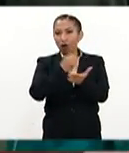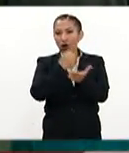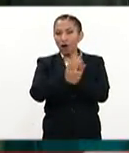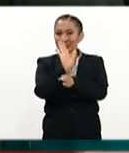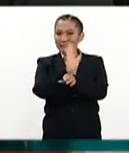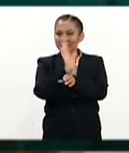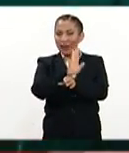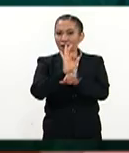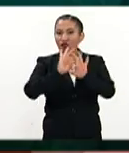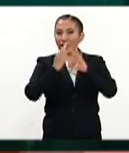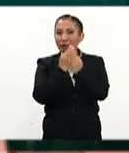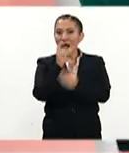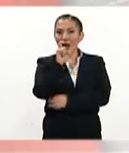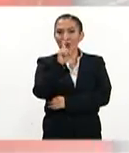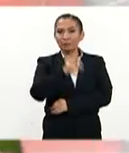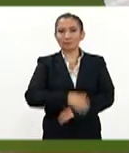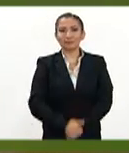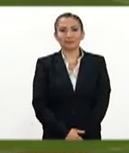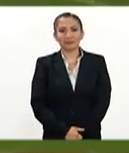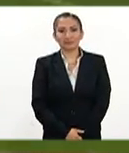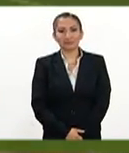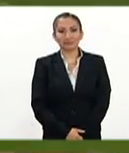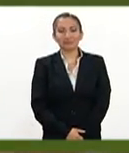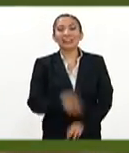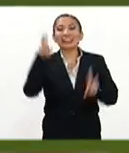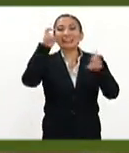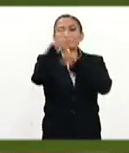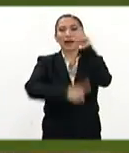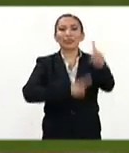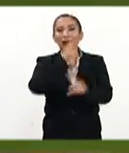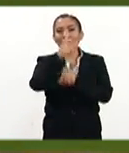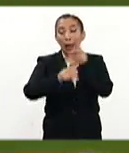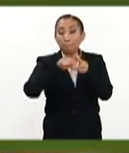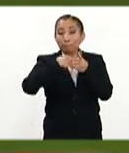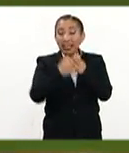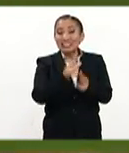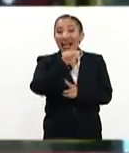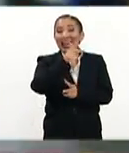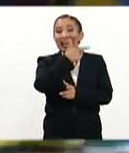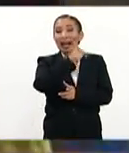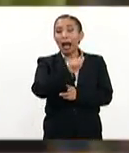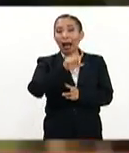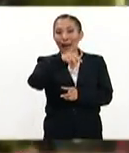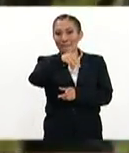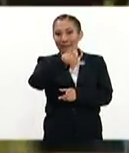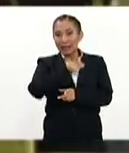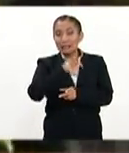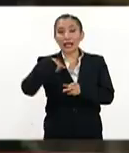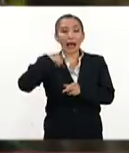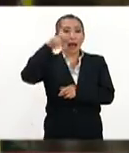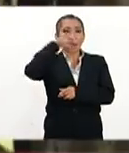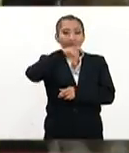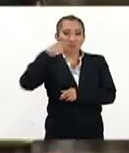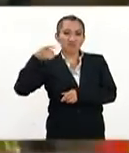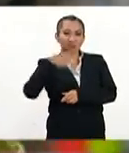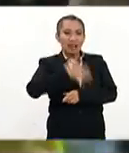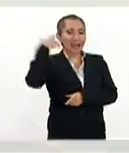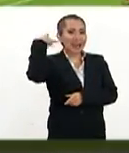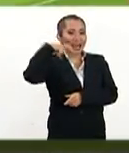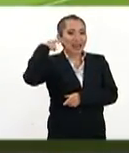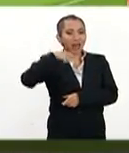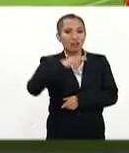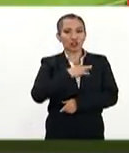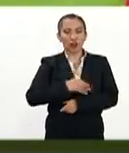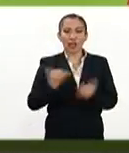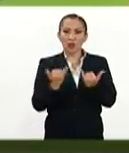La Forma del Agua. Y en los deportes, en el inicio de la Liga MX, América venció a Querétaro y